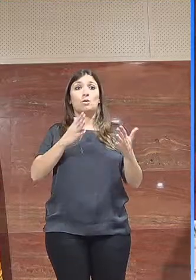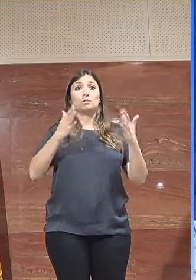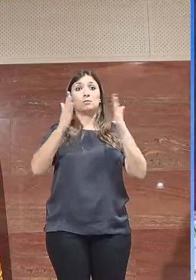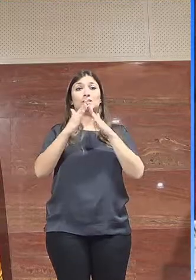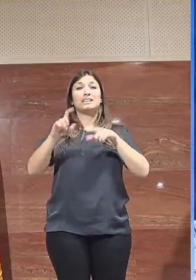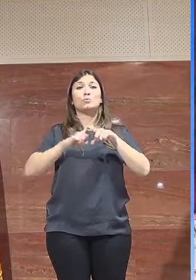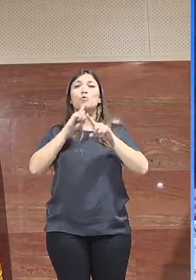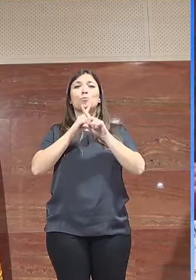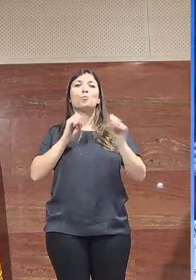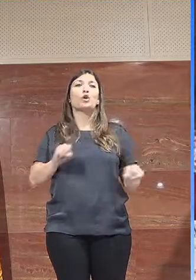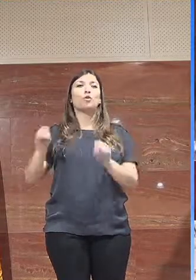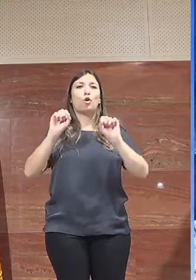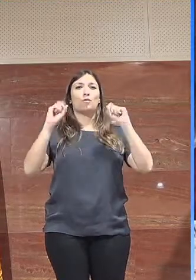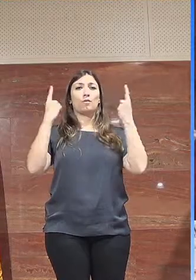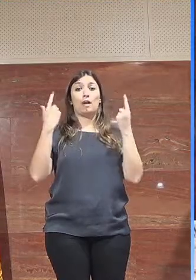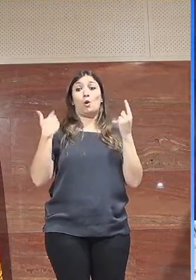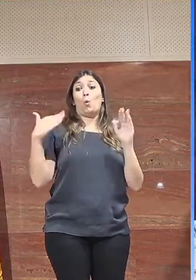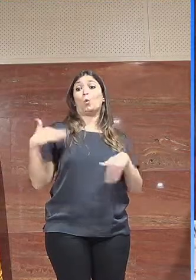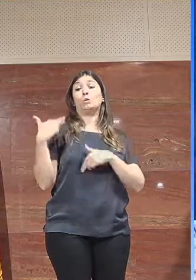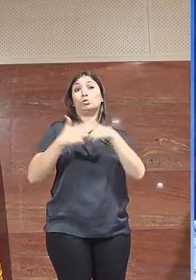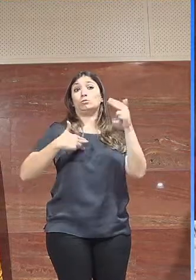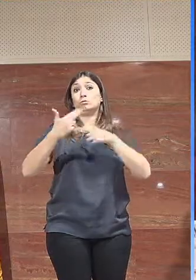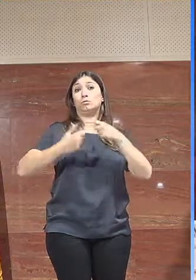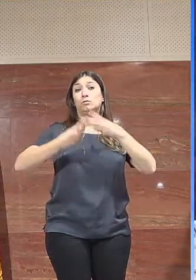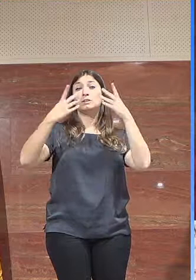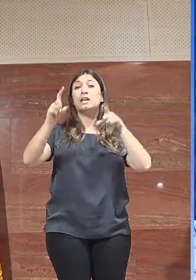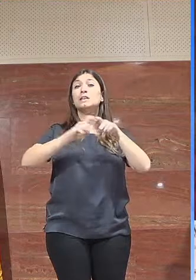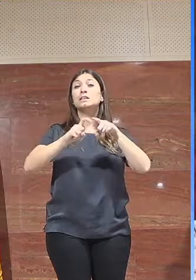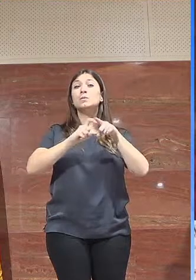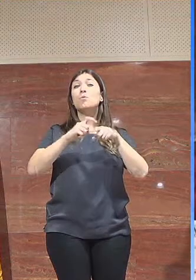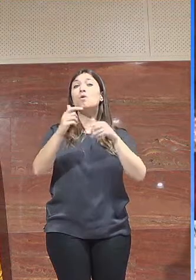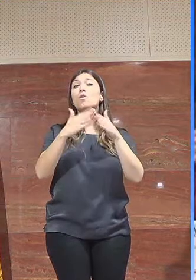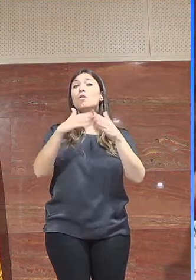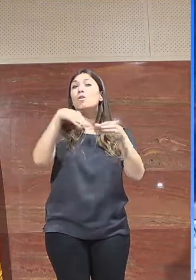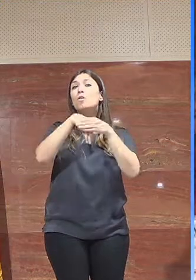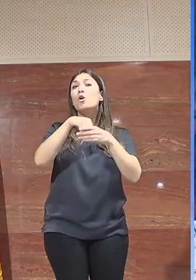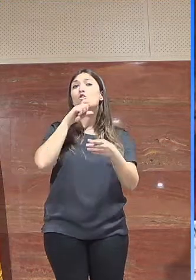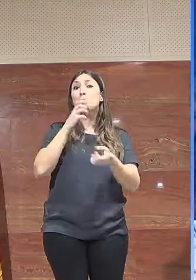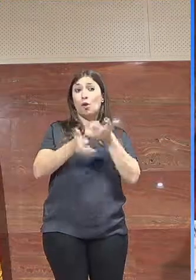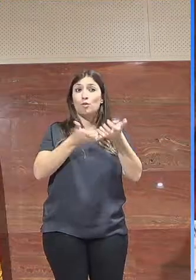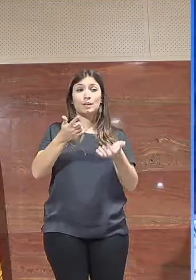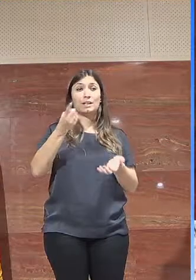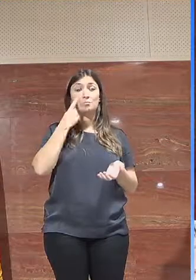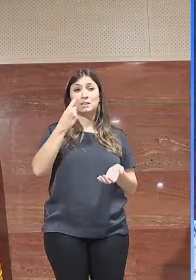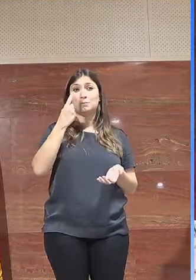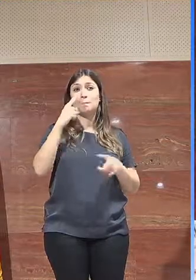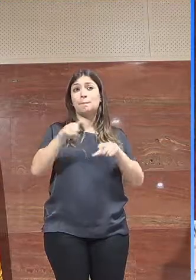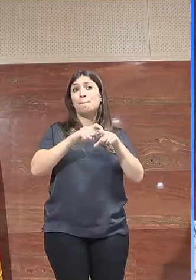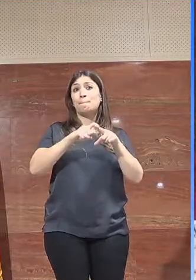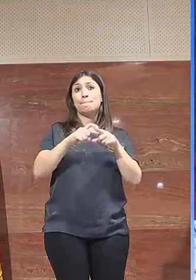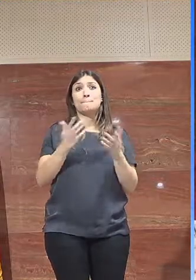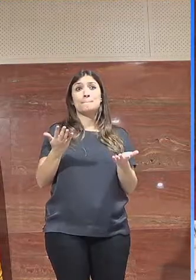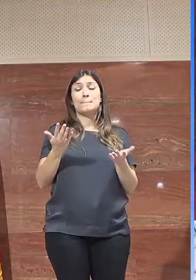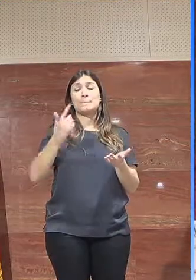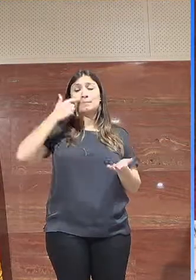protección oficial, que se han construido últimamente y vemos las tipologías de cocina, vemos que cada vez es